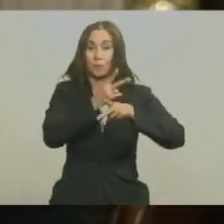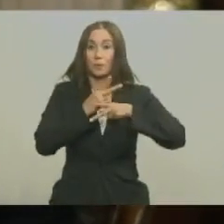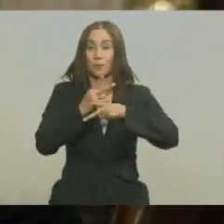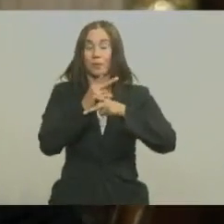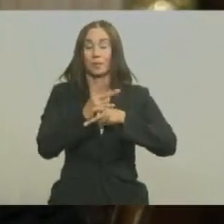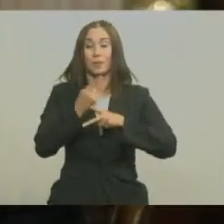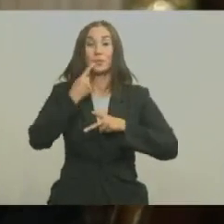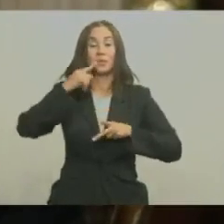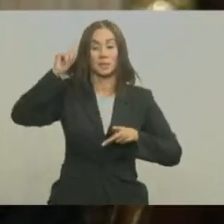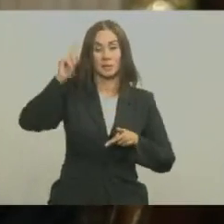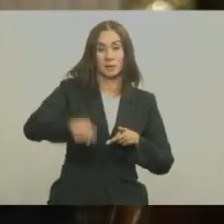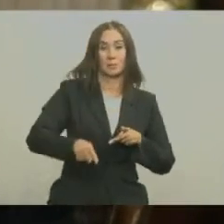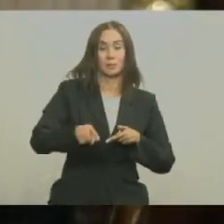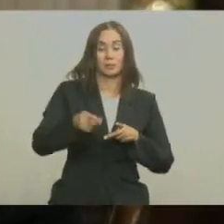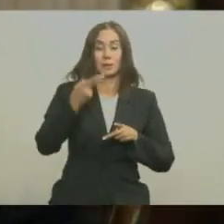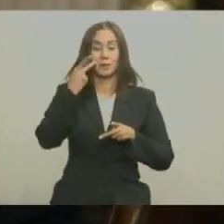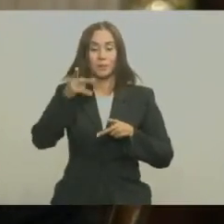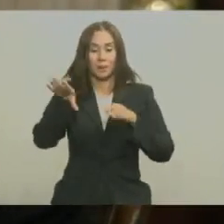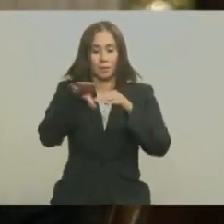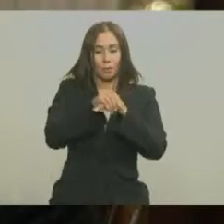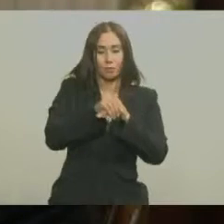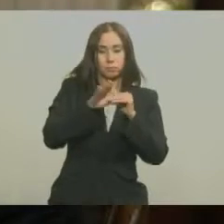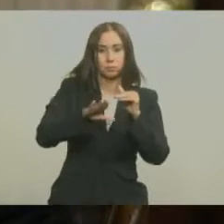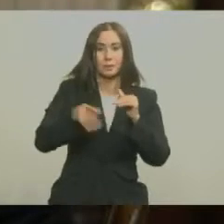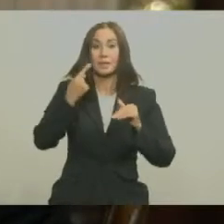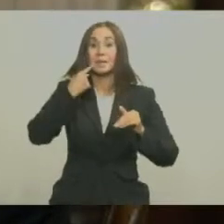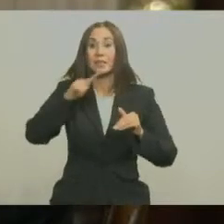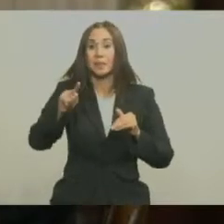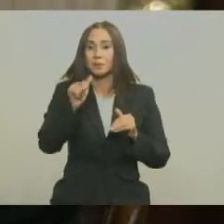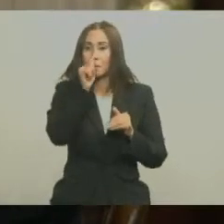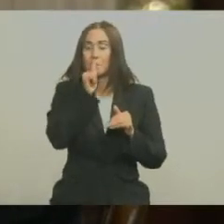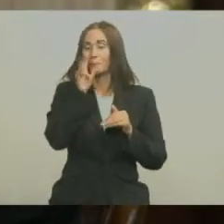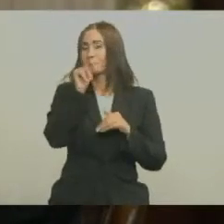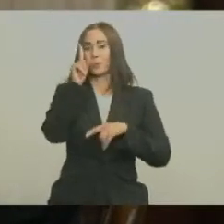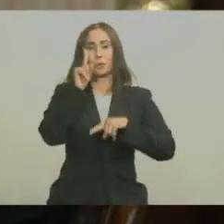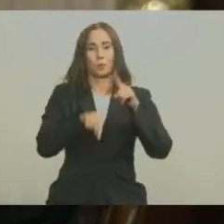y denuncia del matrimonio infantil y las uniones tempranas.